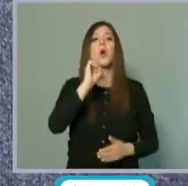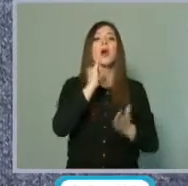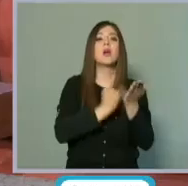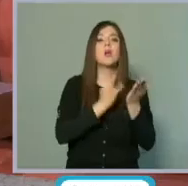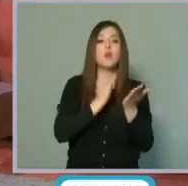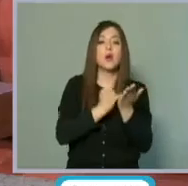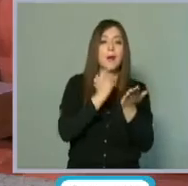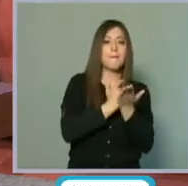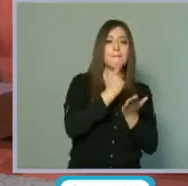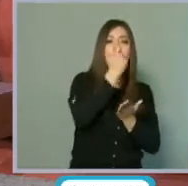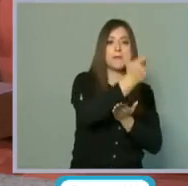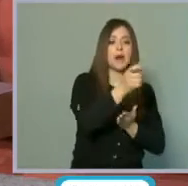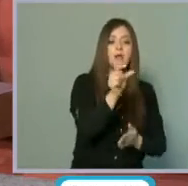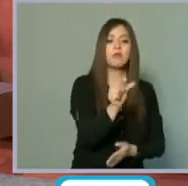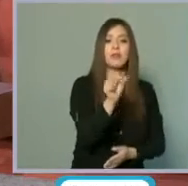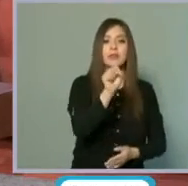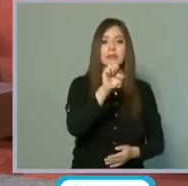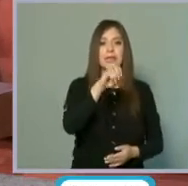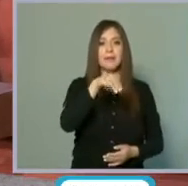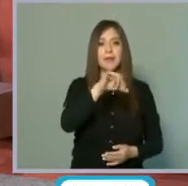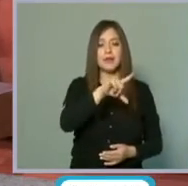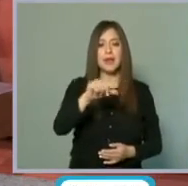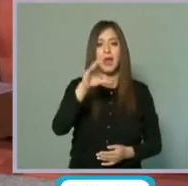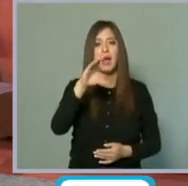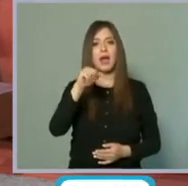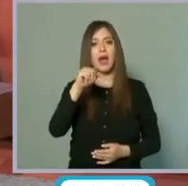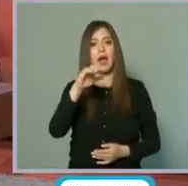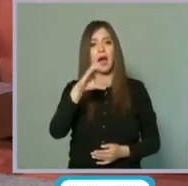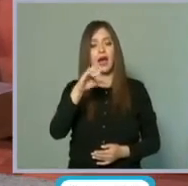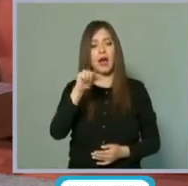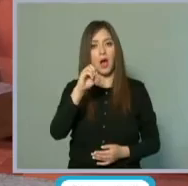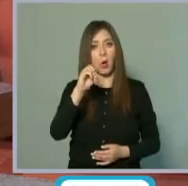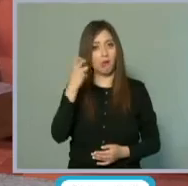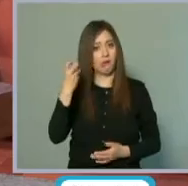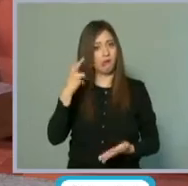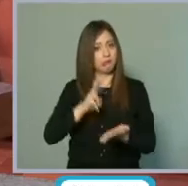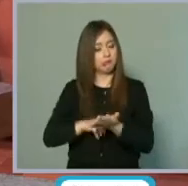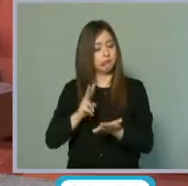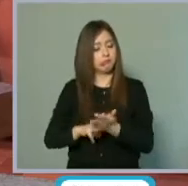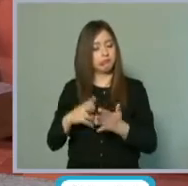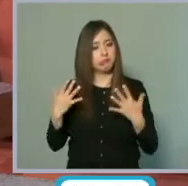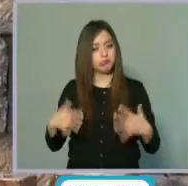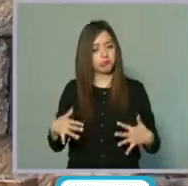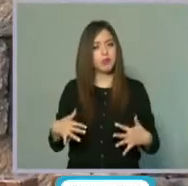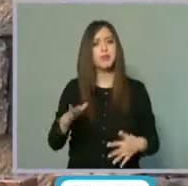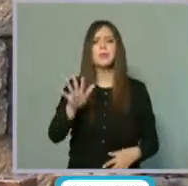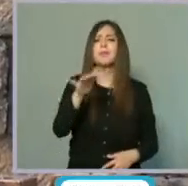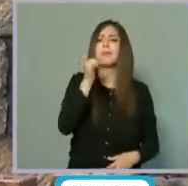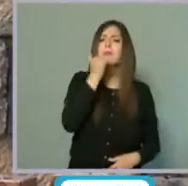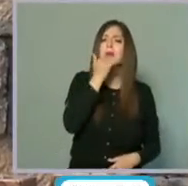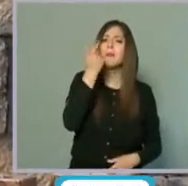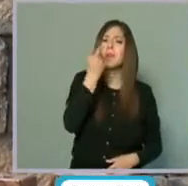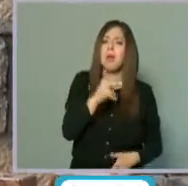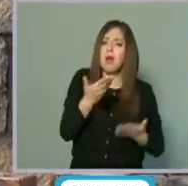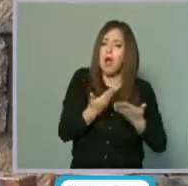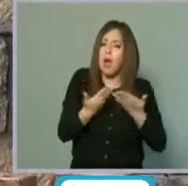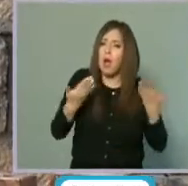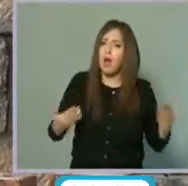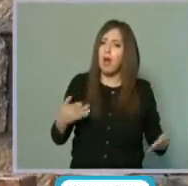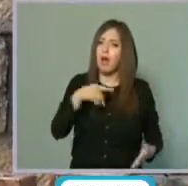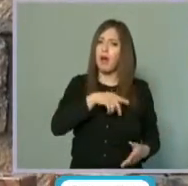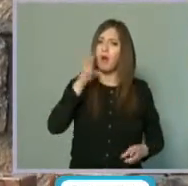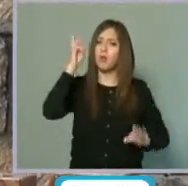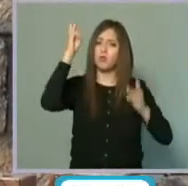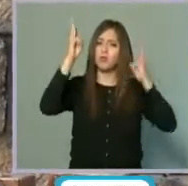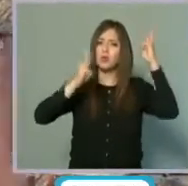¿no? Pues, Valiosísimas. Valiosísimas. Oye, y ahora a través de este museo que está pues dispuesto y dirigido a todos